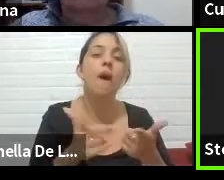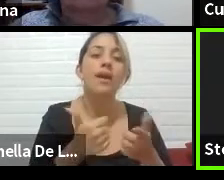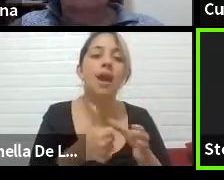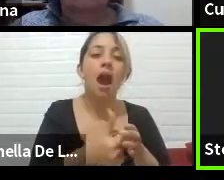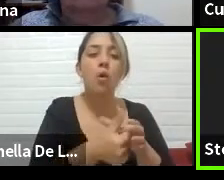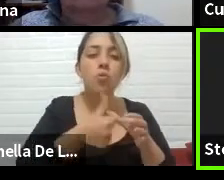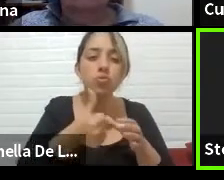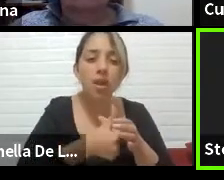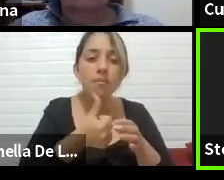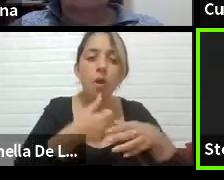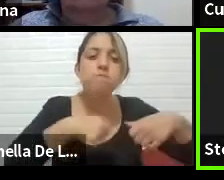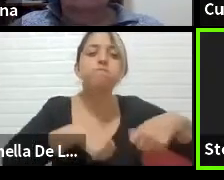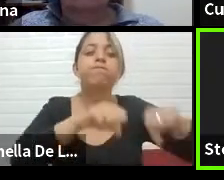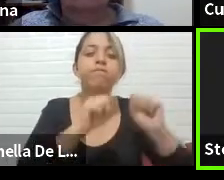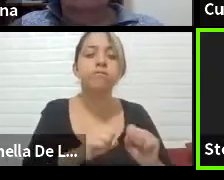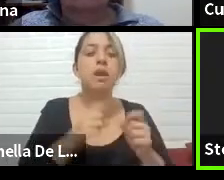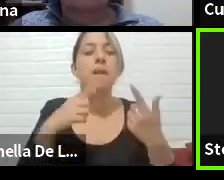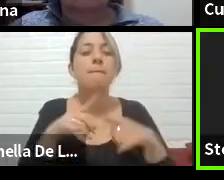rasgos.